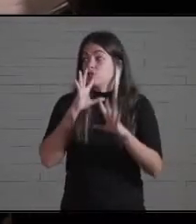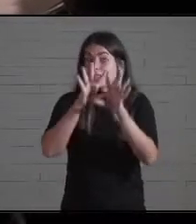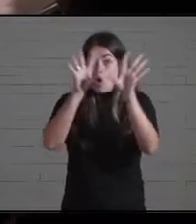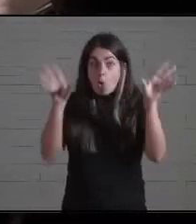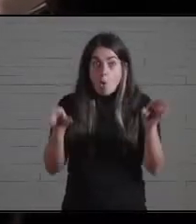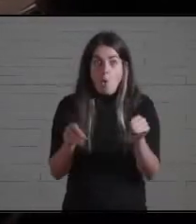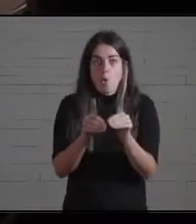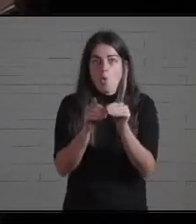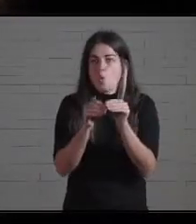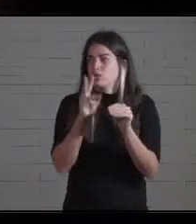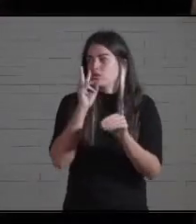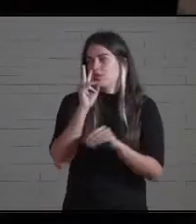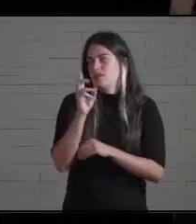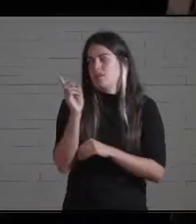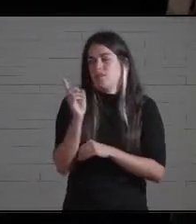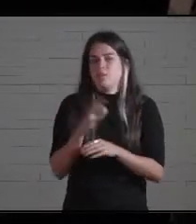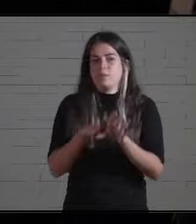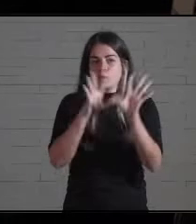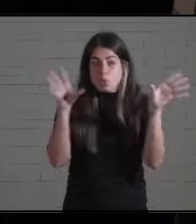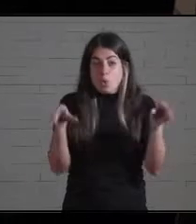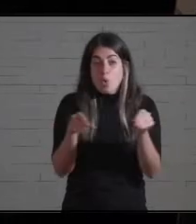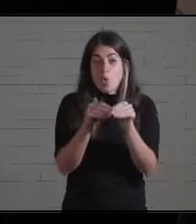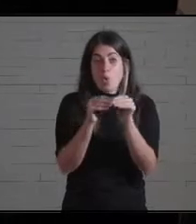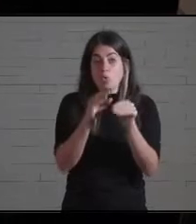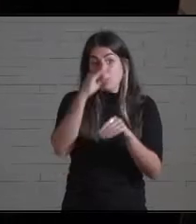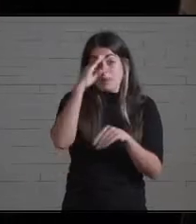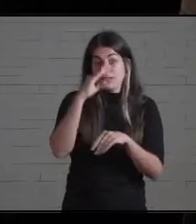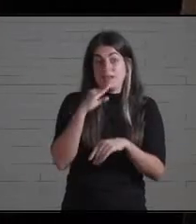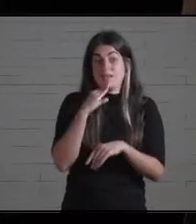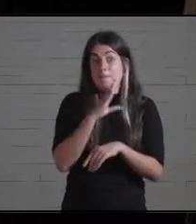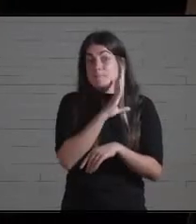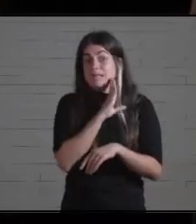conjunto, este es el conjunto de permiso de maternidad y paternidad